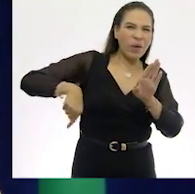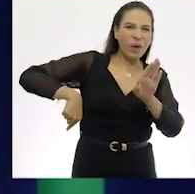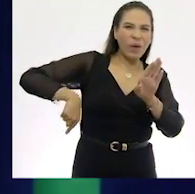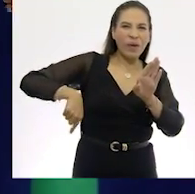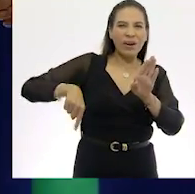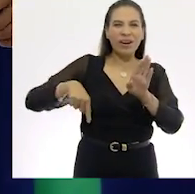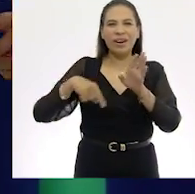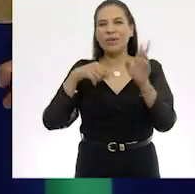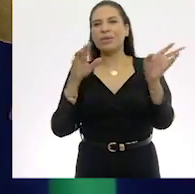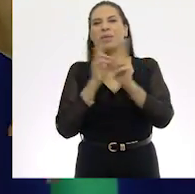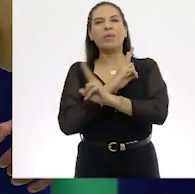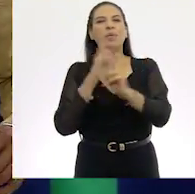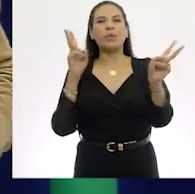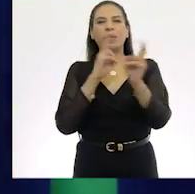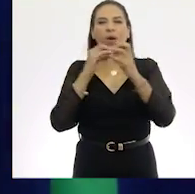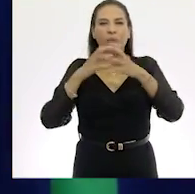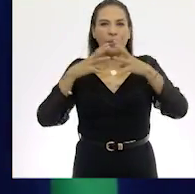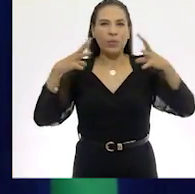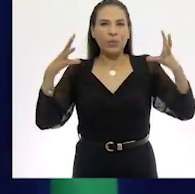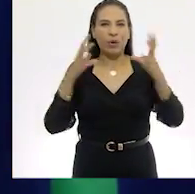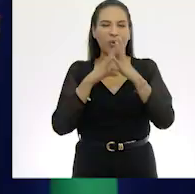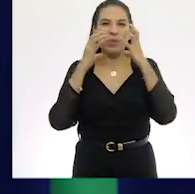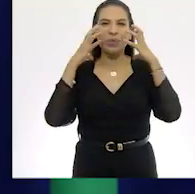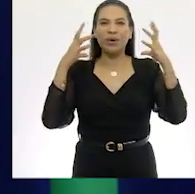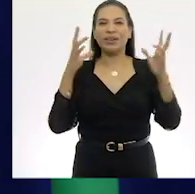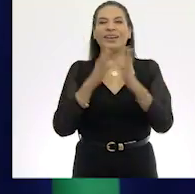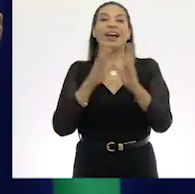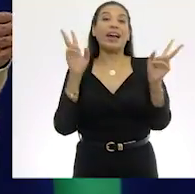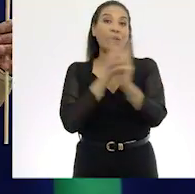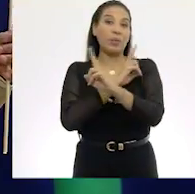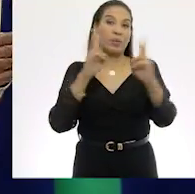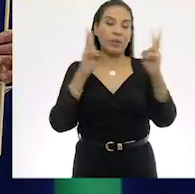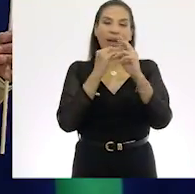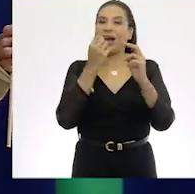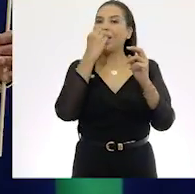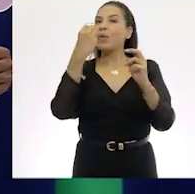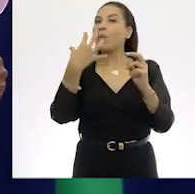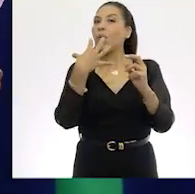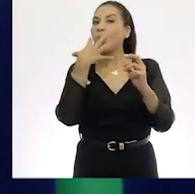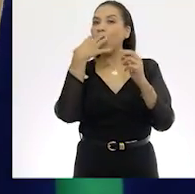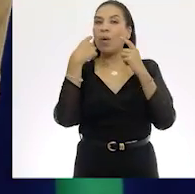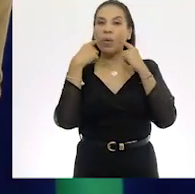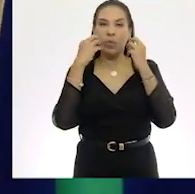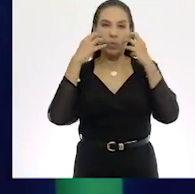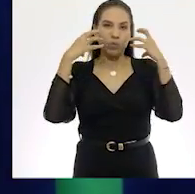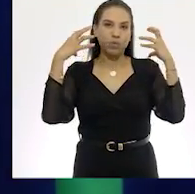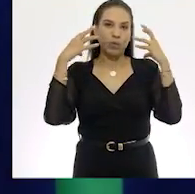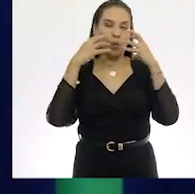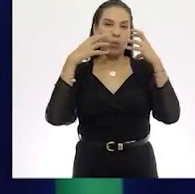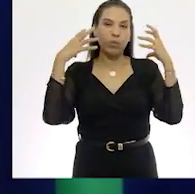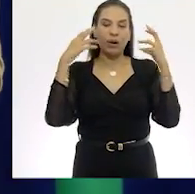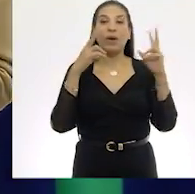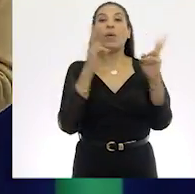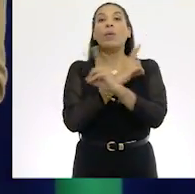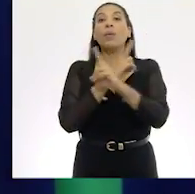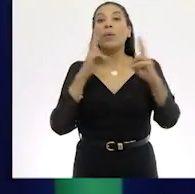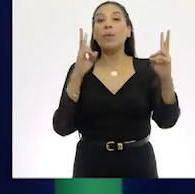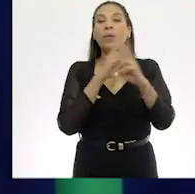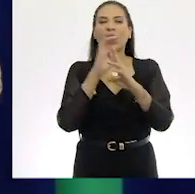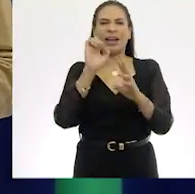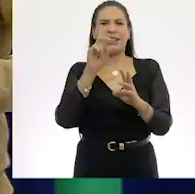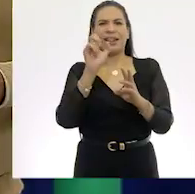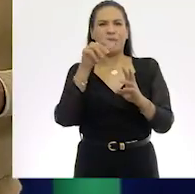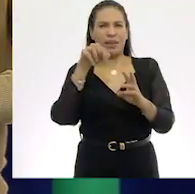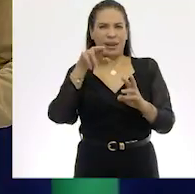los cachetes se le inflaban porque el aire que le entraba por la boca. La pobre vaca, que se llamaba Edelmira,